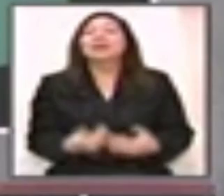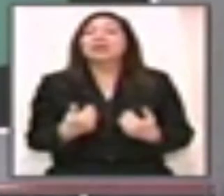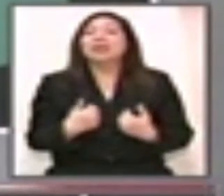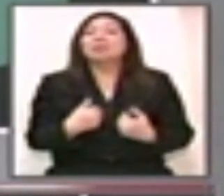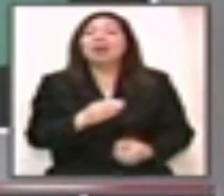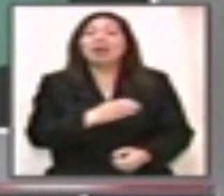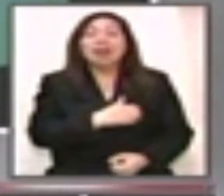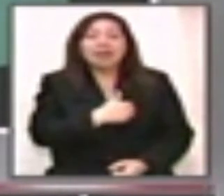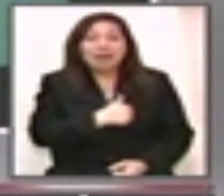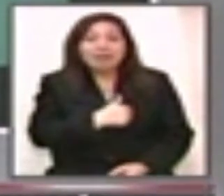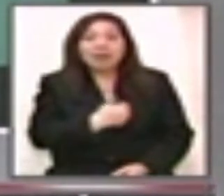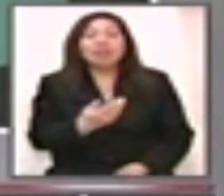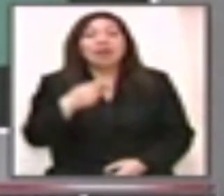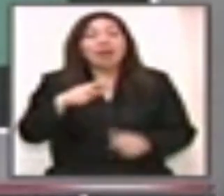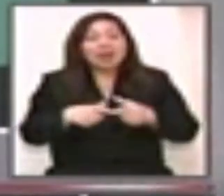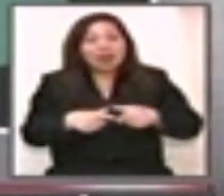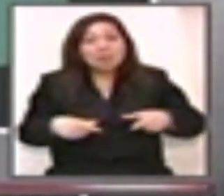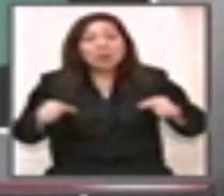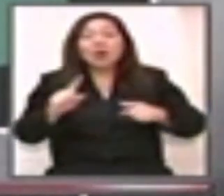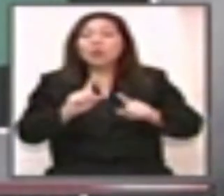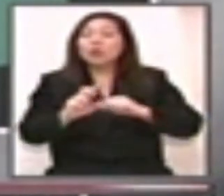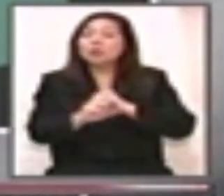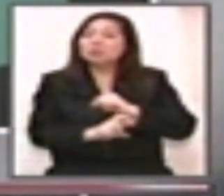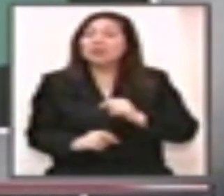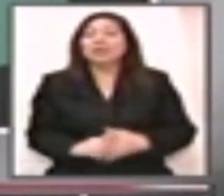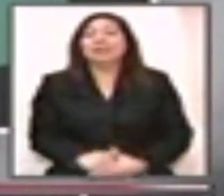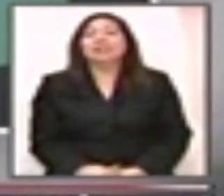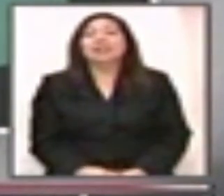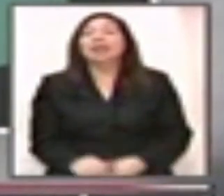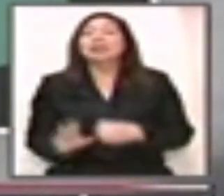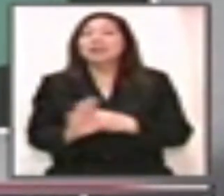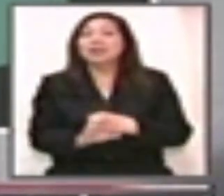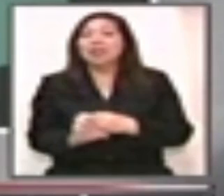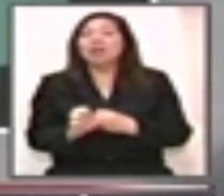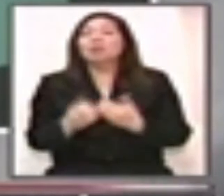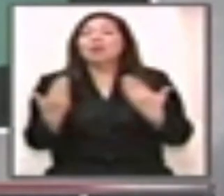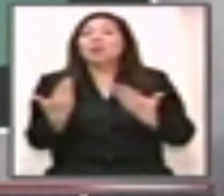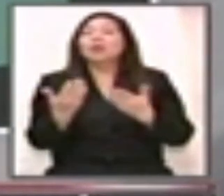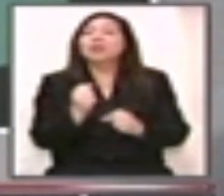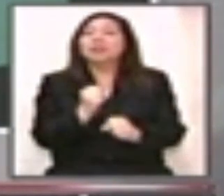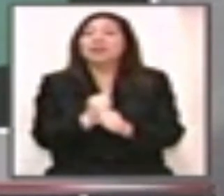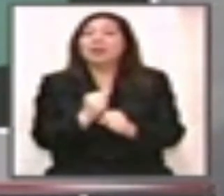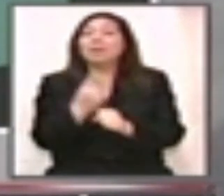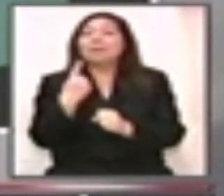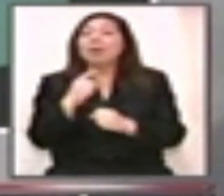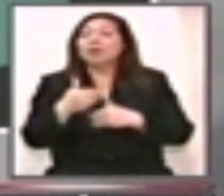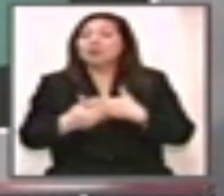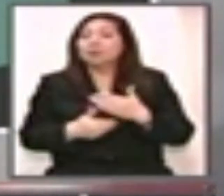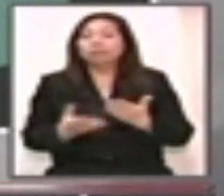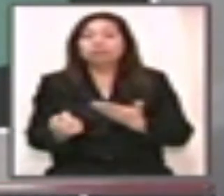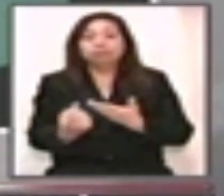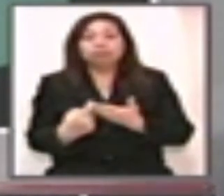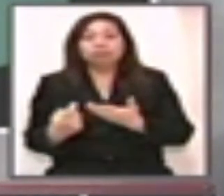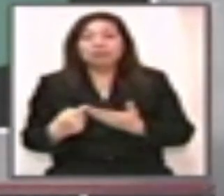a Canadá, Reino Unido, Japón y algunos países de Europa, en donde estamos trabajando para continuar